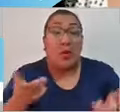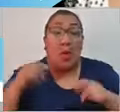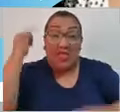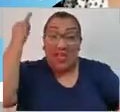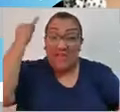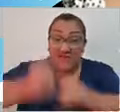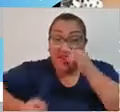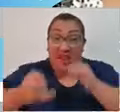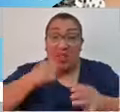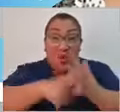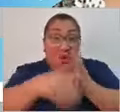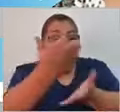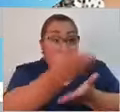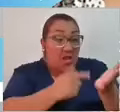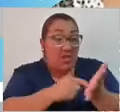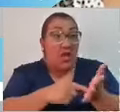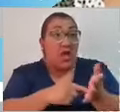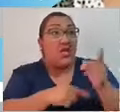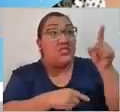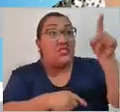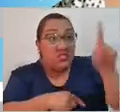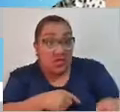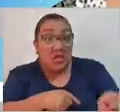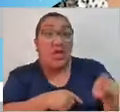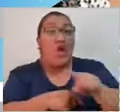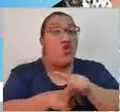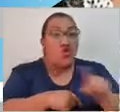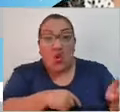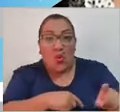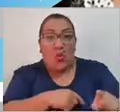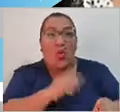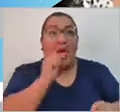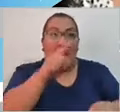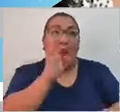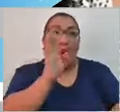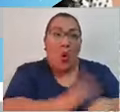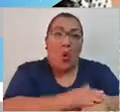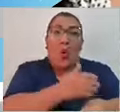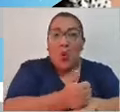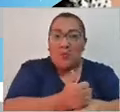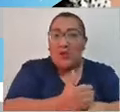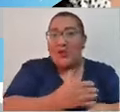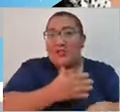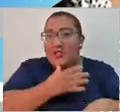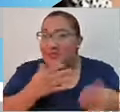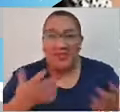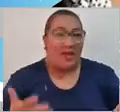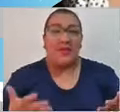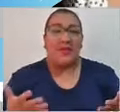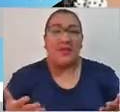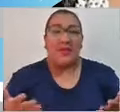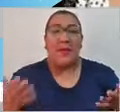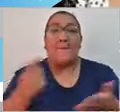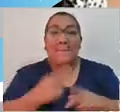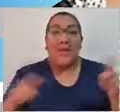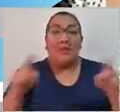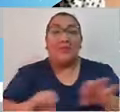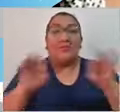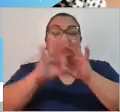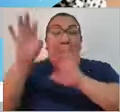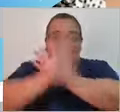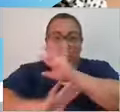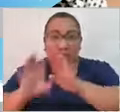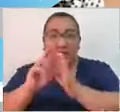que la persona cometió el hecho de hostigamiento sexual. Luego tenemos como medida de protección